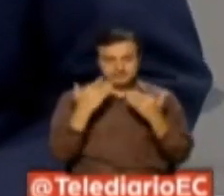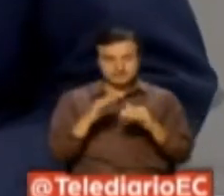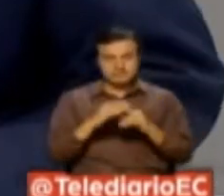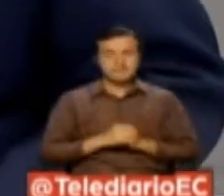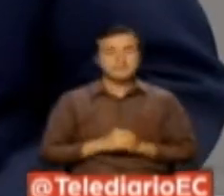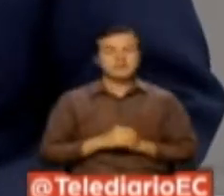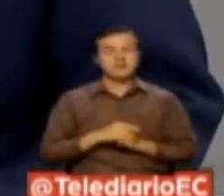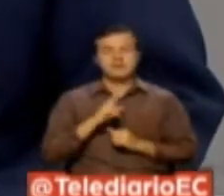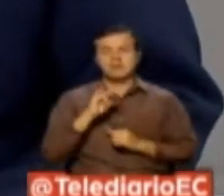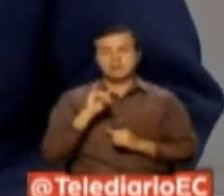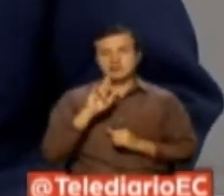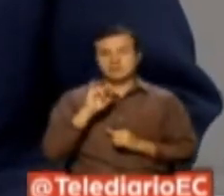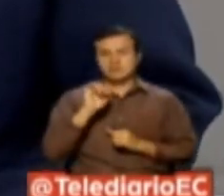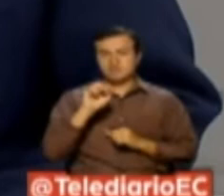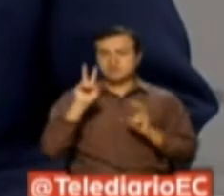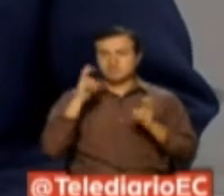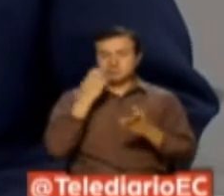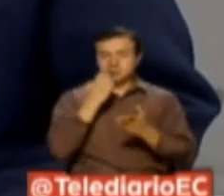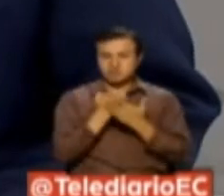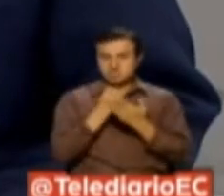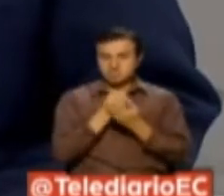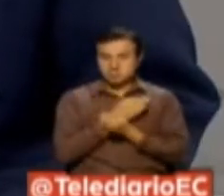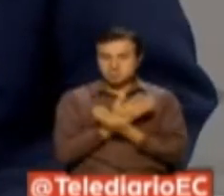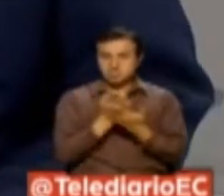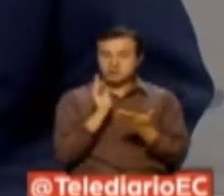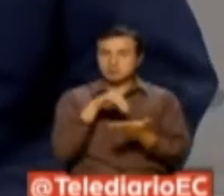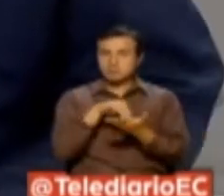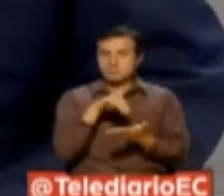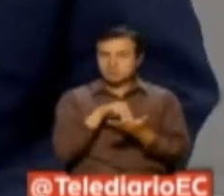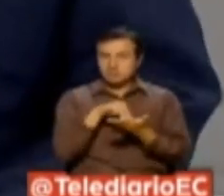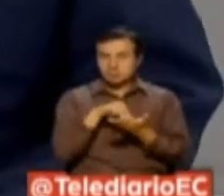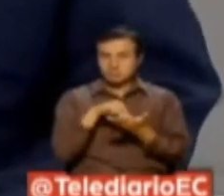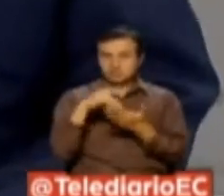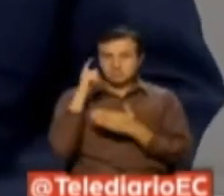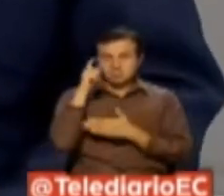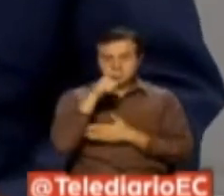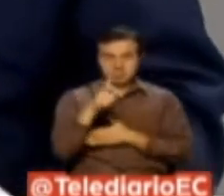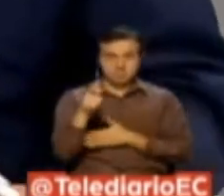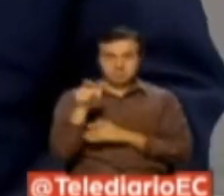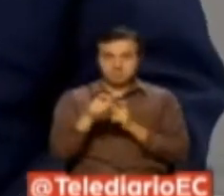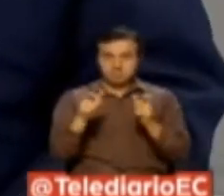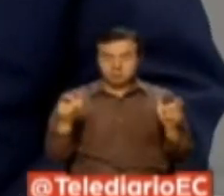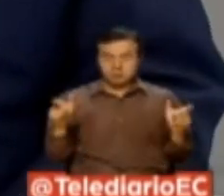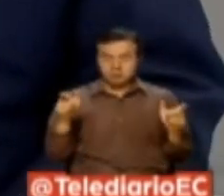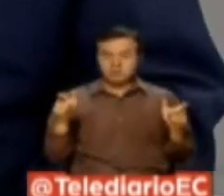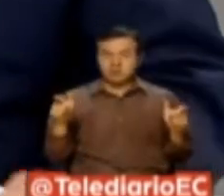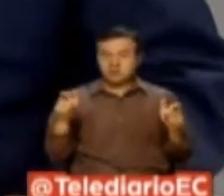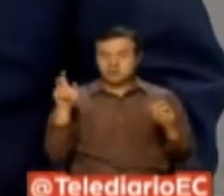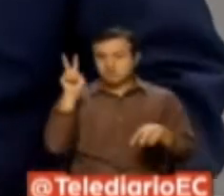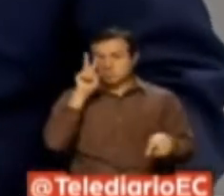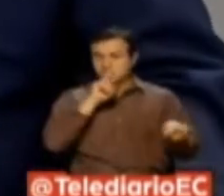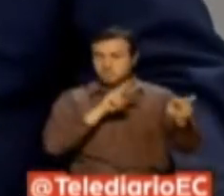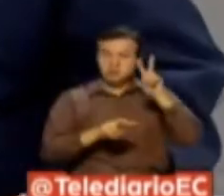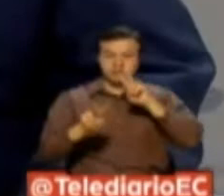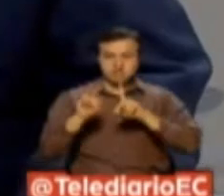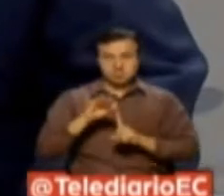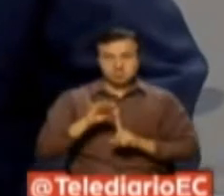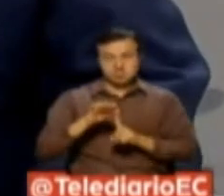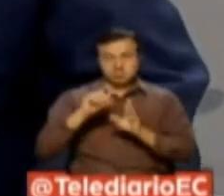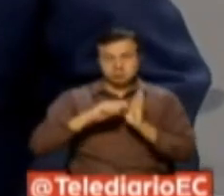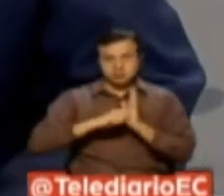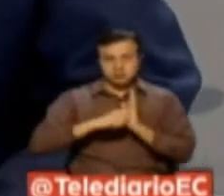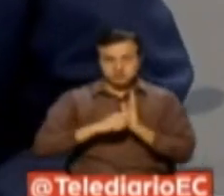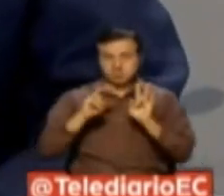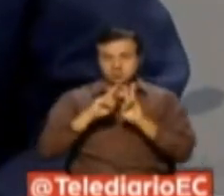ramiro crespo analista de temas económicos y miembro de la veeduría ciudadana que acompaña el examen especial de